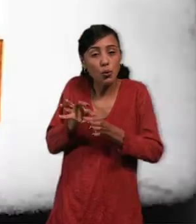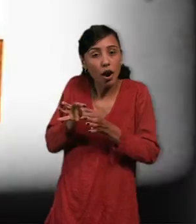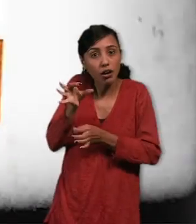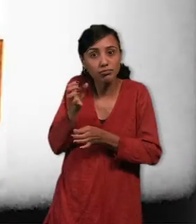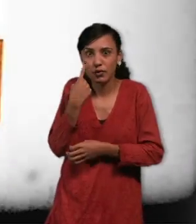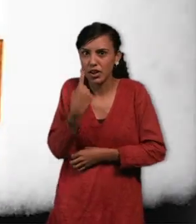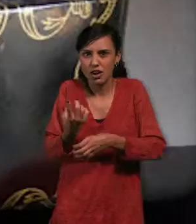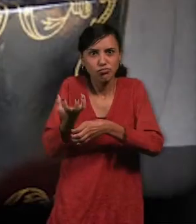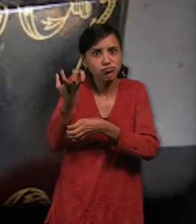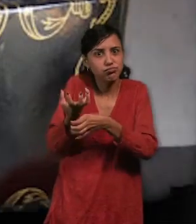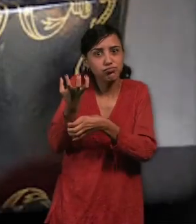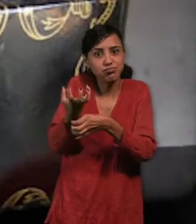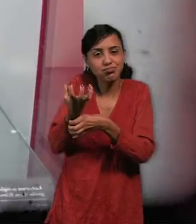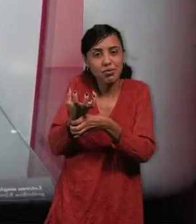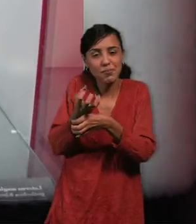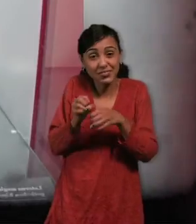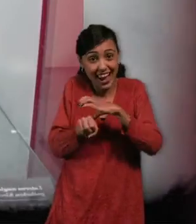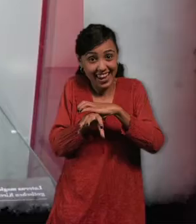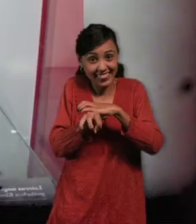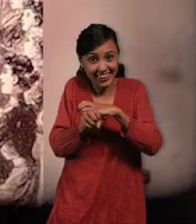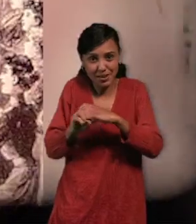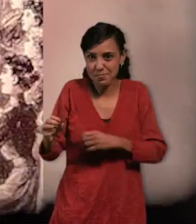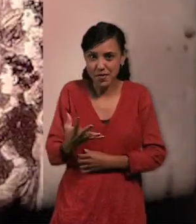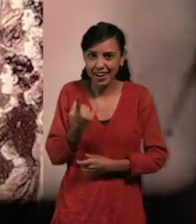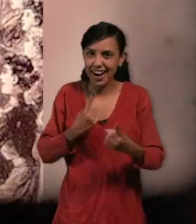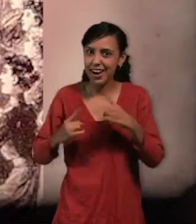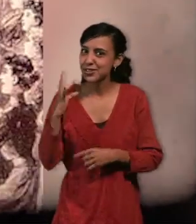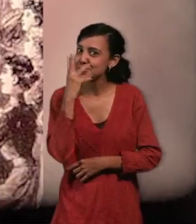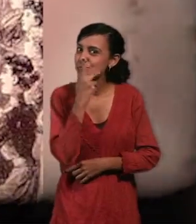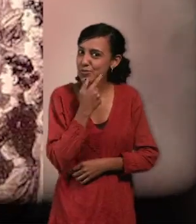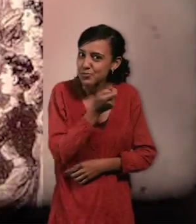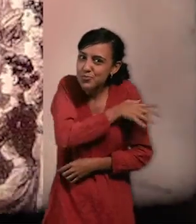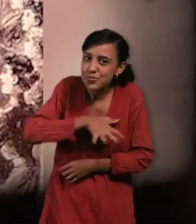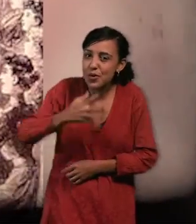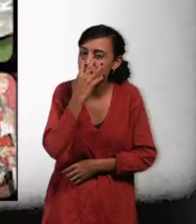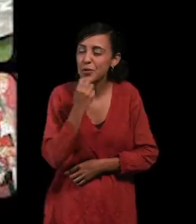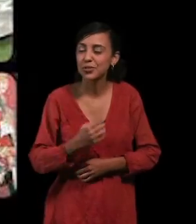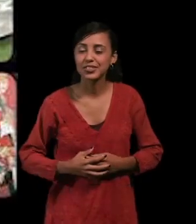vistosa chimenea. La linterna mágica se volvió una atracción impresionante y popular.